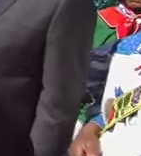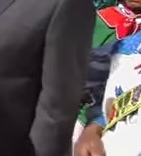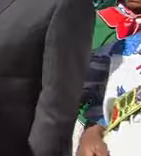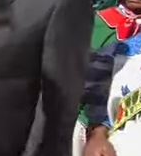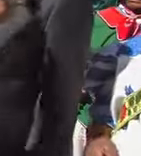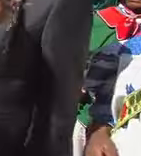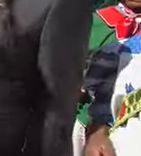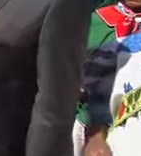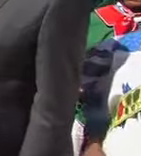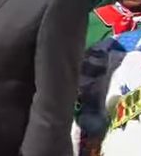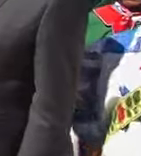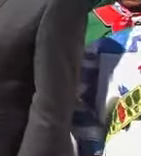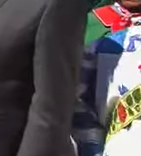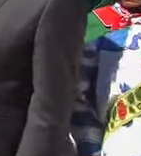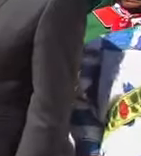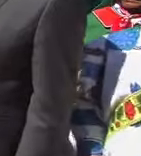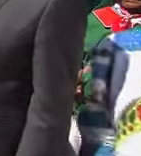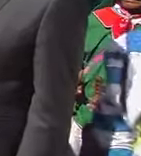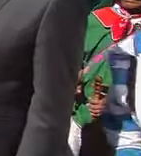así,